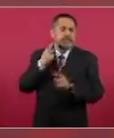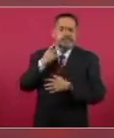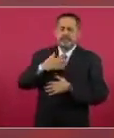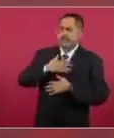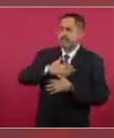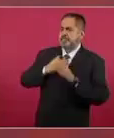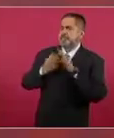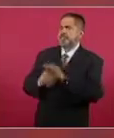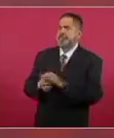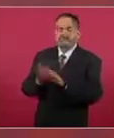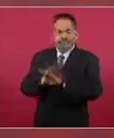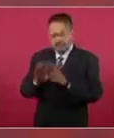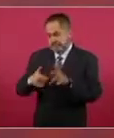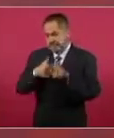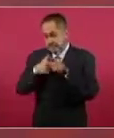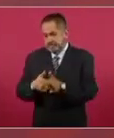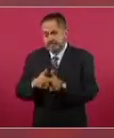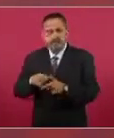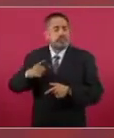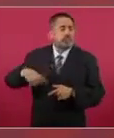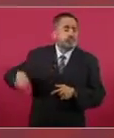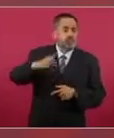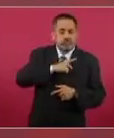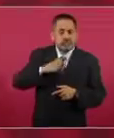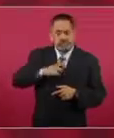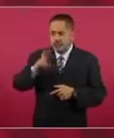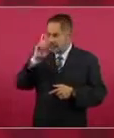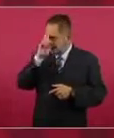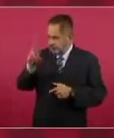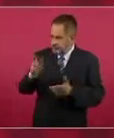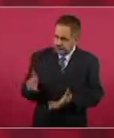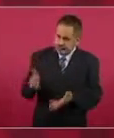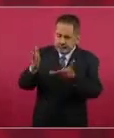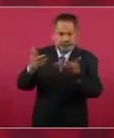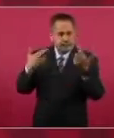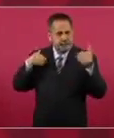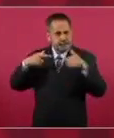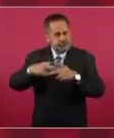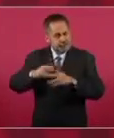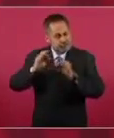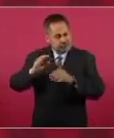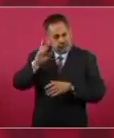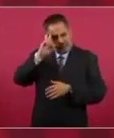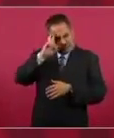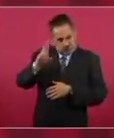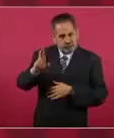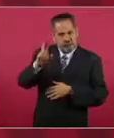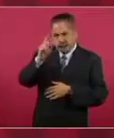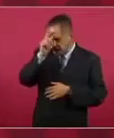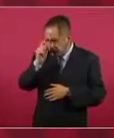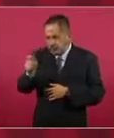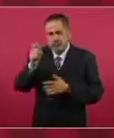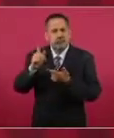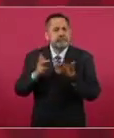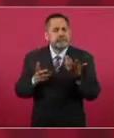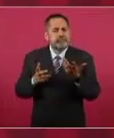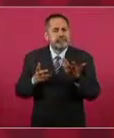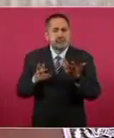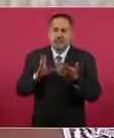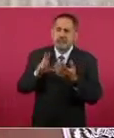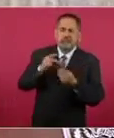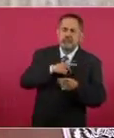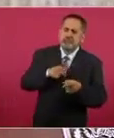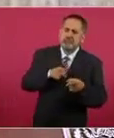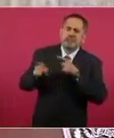nuestra de dignificar al maestro, de no